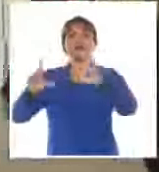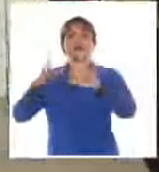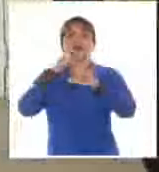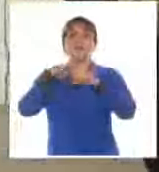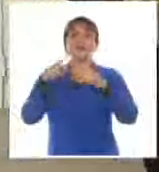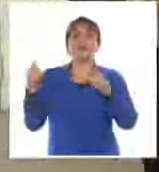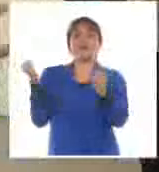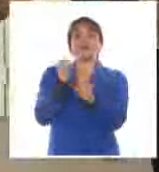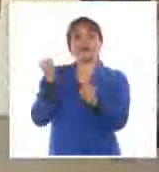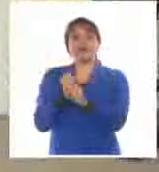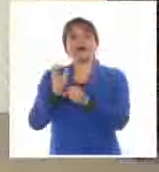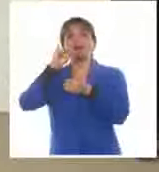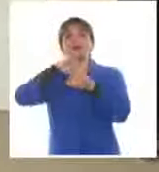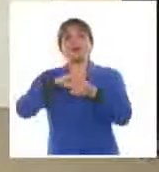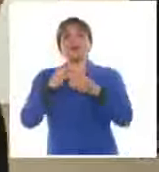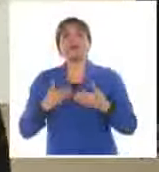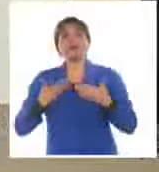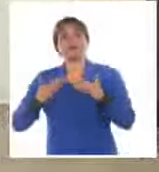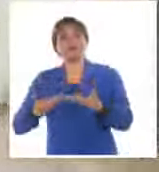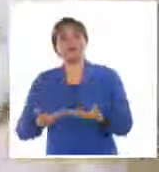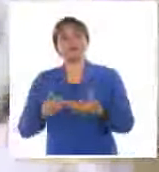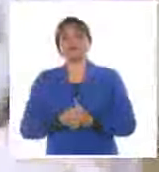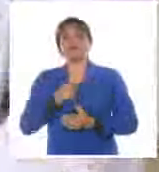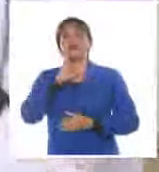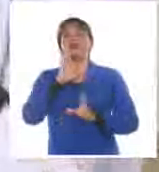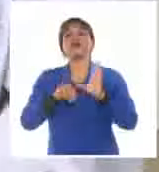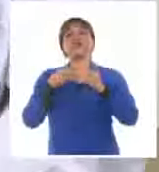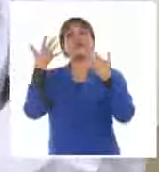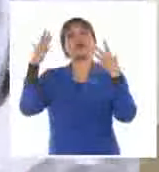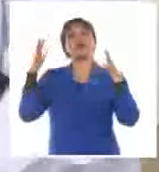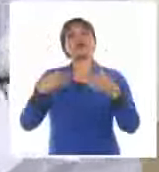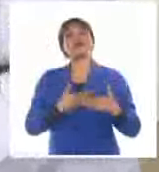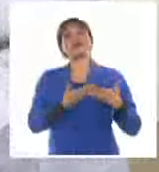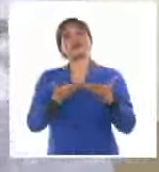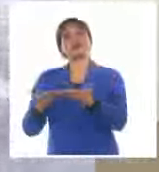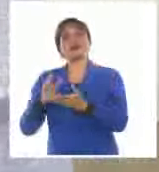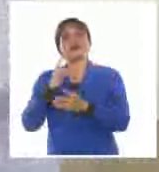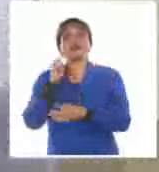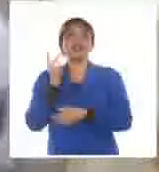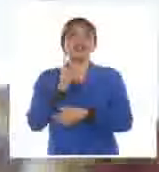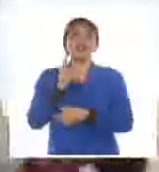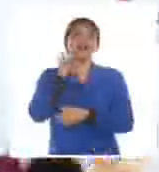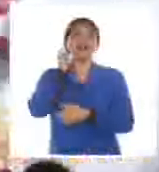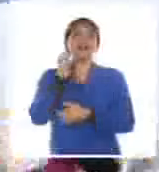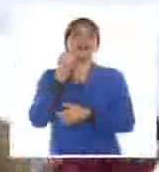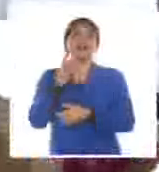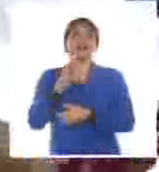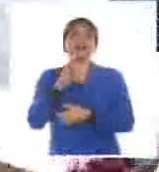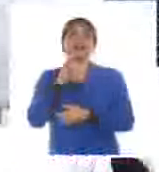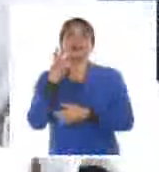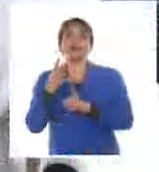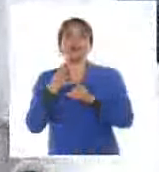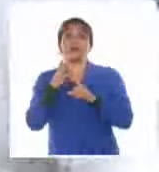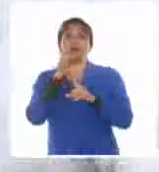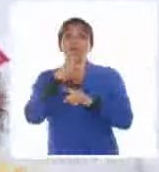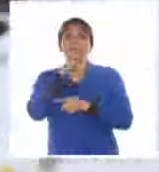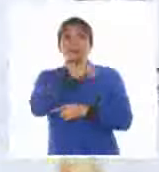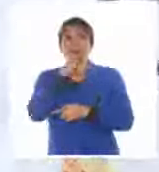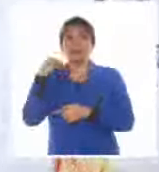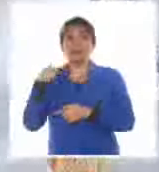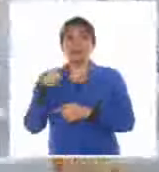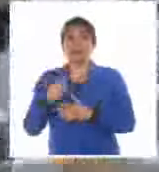integralidad de su trabajo y su humanismo. Lo dicen los aplausos que recibieron Mercedes, Armando, Amelia, los profes